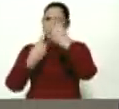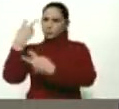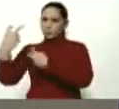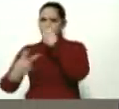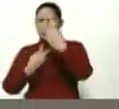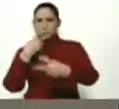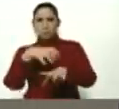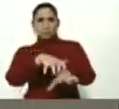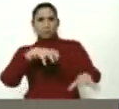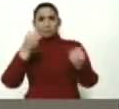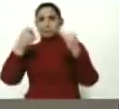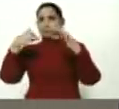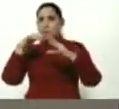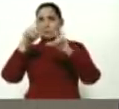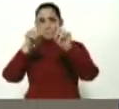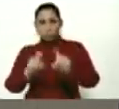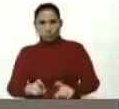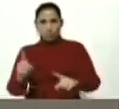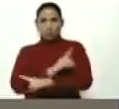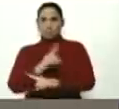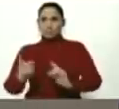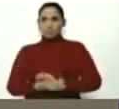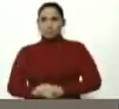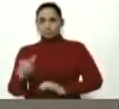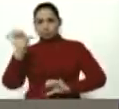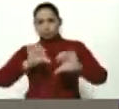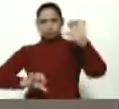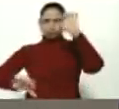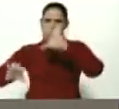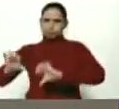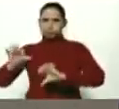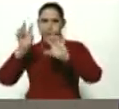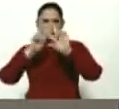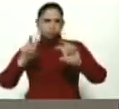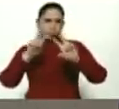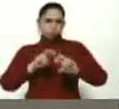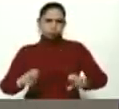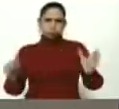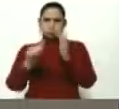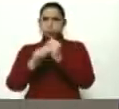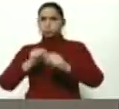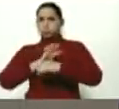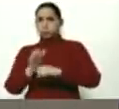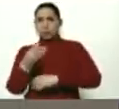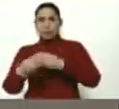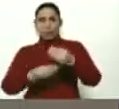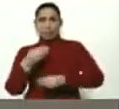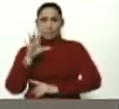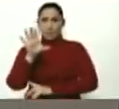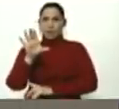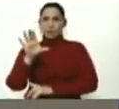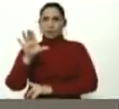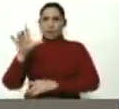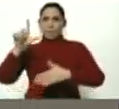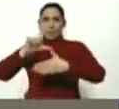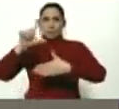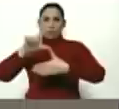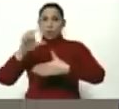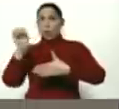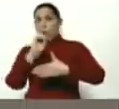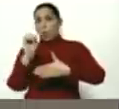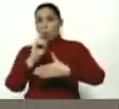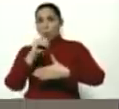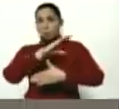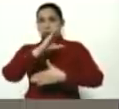la mayor cantidad de pruebas de laboratorio para el diagnóstico de COVID-19 que haya hecho país de América Latina o